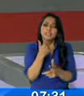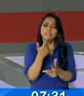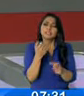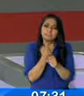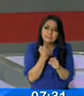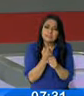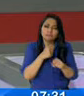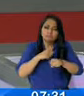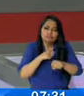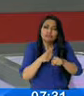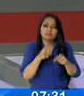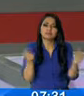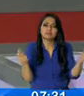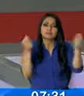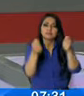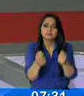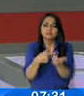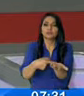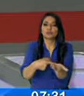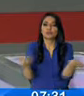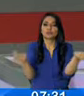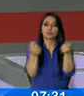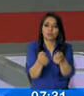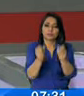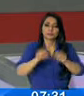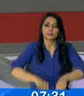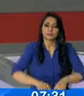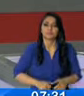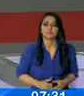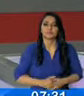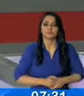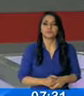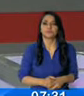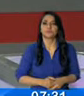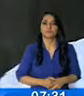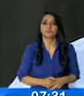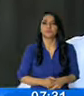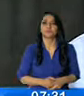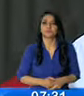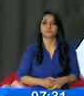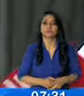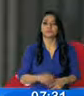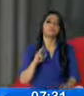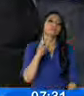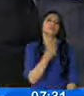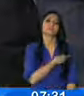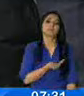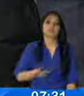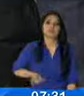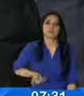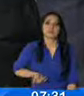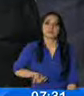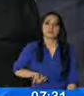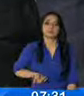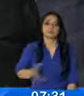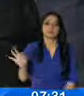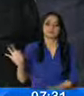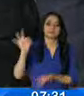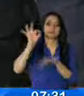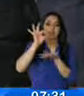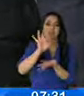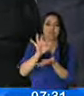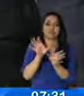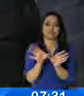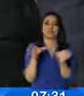trabaja para concretar una reunión entre los dos mandatarios el vicepresidente del movimiento y uno de los delegados de esta